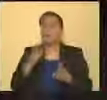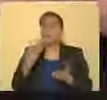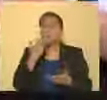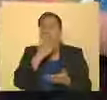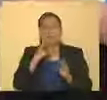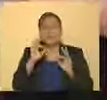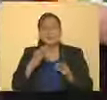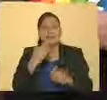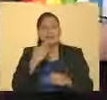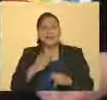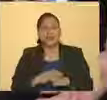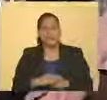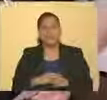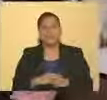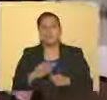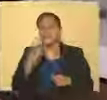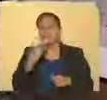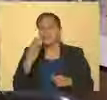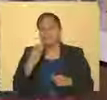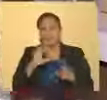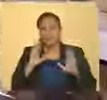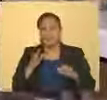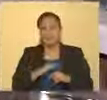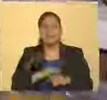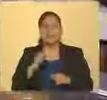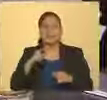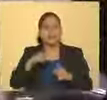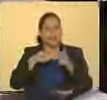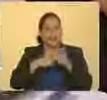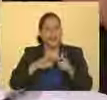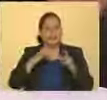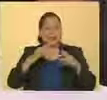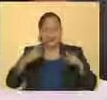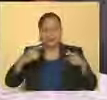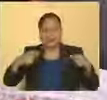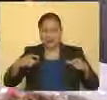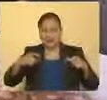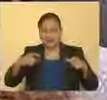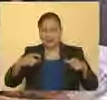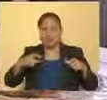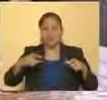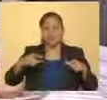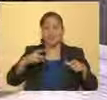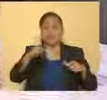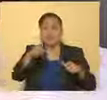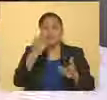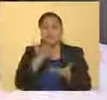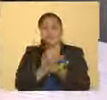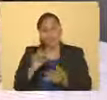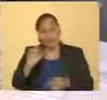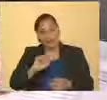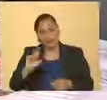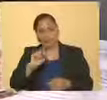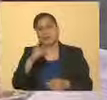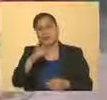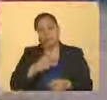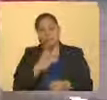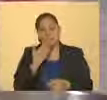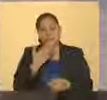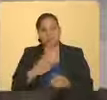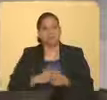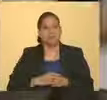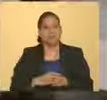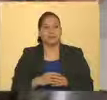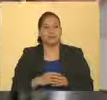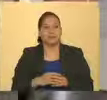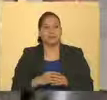¡Qué rico! ¡Delicia! Muchas gracias. Voy a seguir haciendo crepas. Muchas muy gracias. Bonito fin de semana, que descansen. Pásenla bien. Muy bien. Oye,